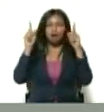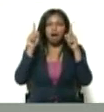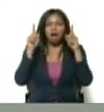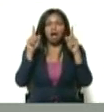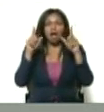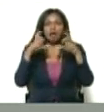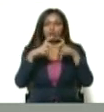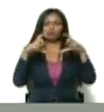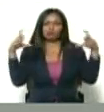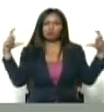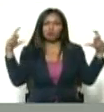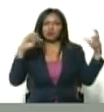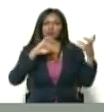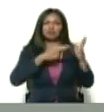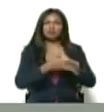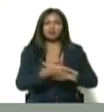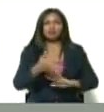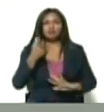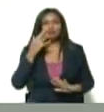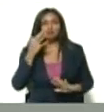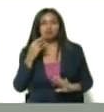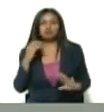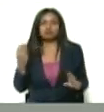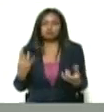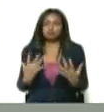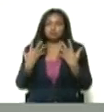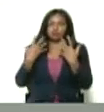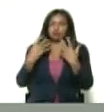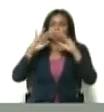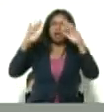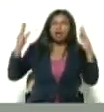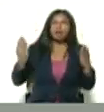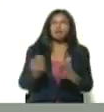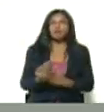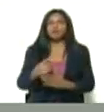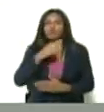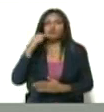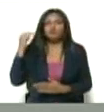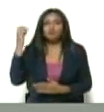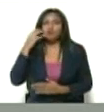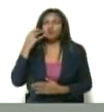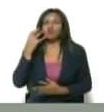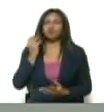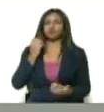titular que estremeció el mundo es Iván Duque rechaza